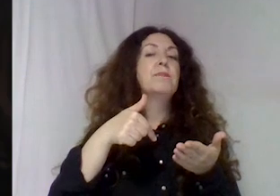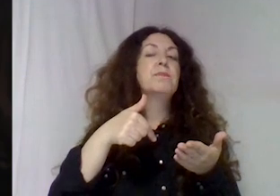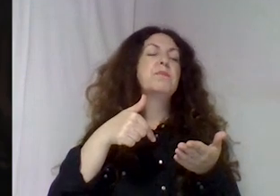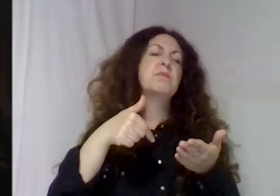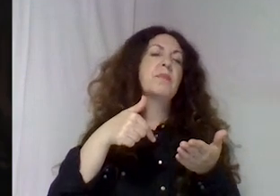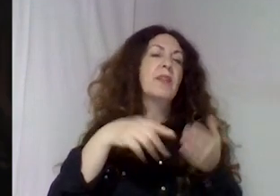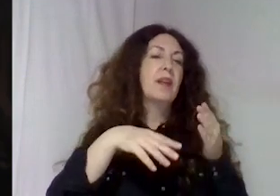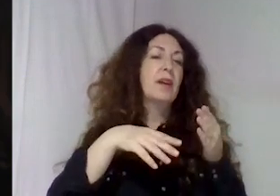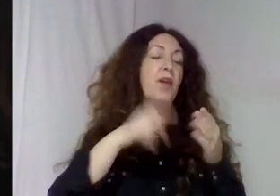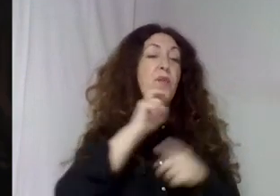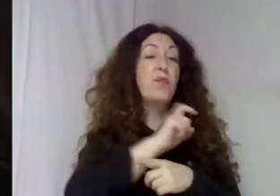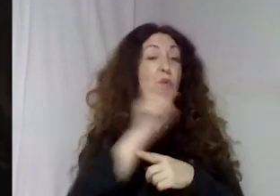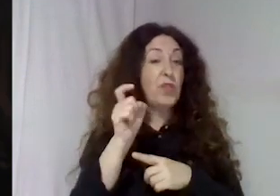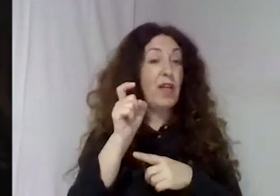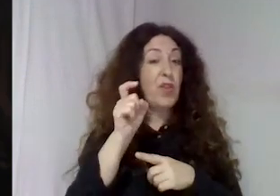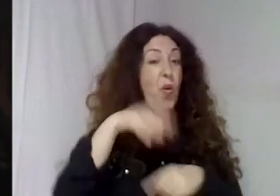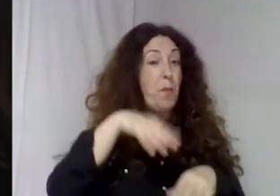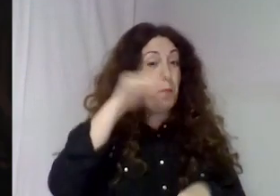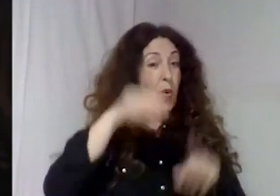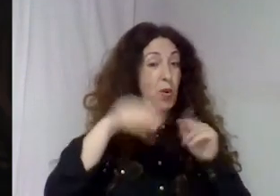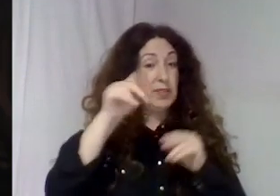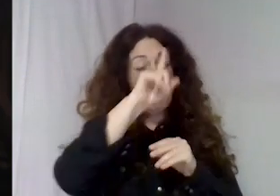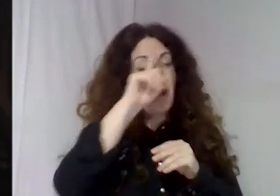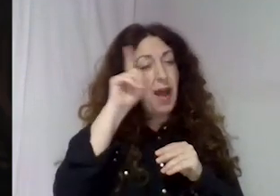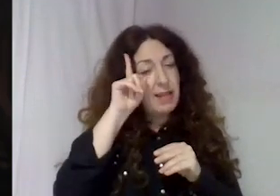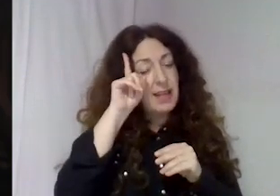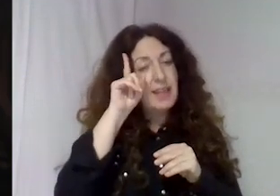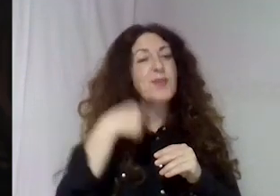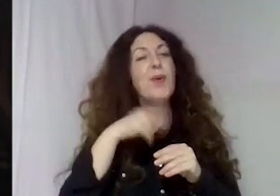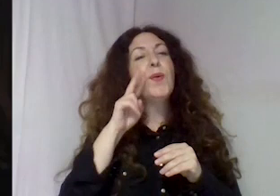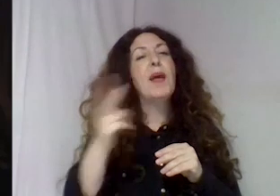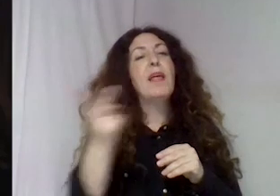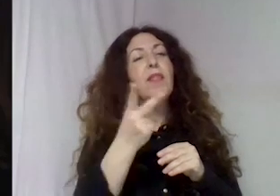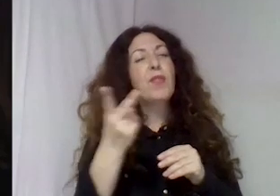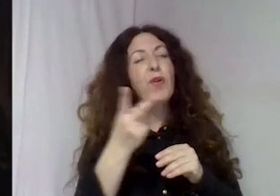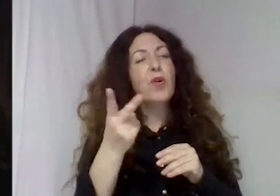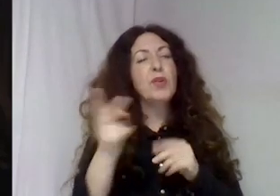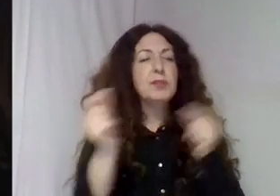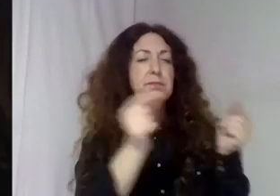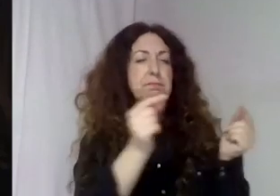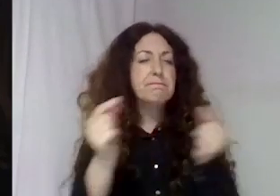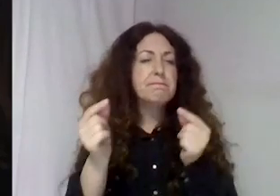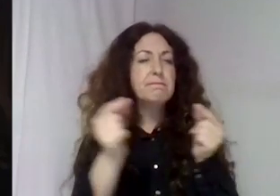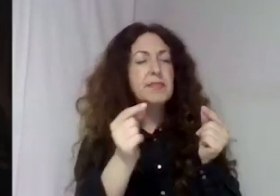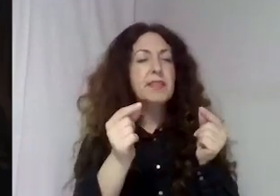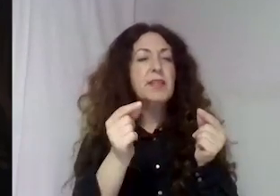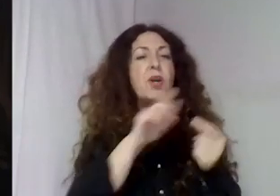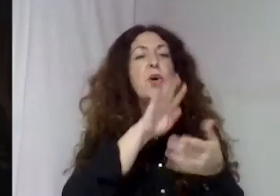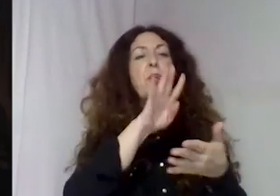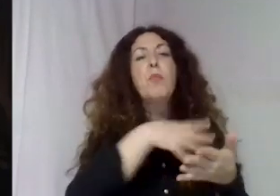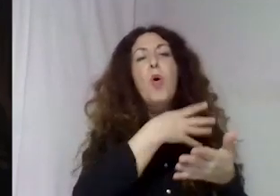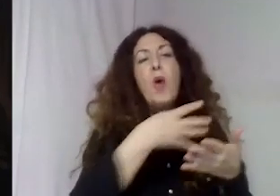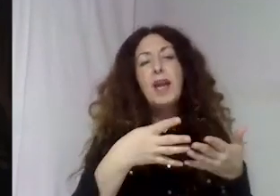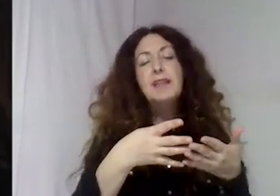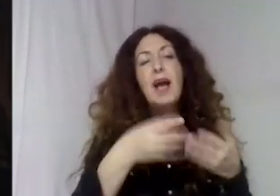penser, porque ya estaban harto de Sartre y de todo el sartrismo, mettre à penser para los próximos 25 años. Y resulta que este señor